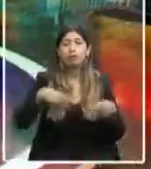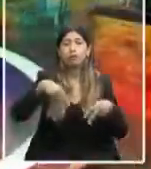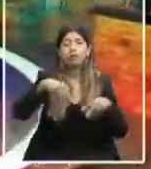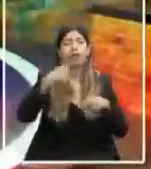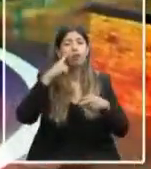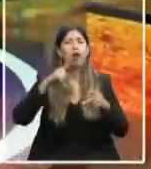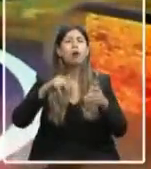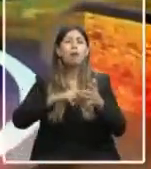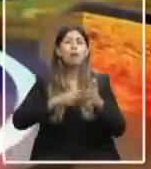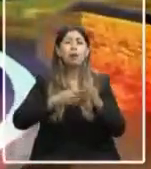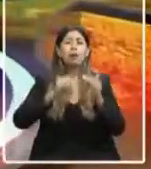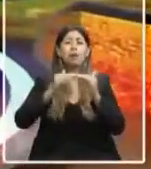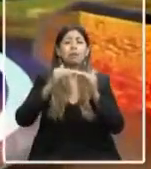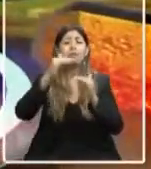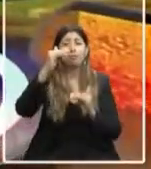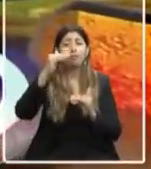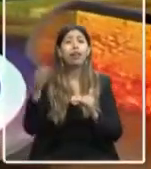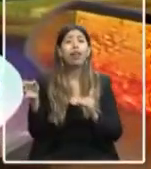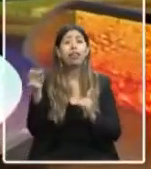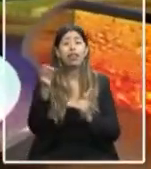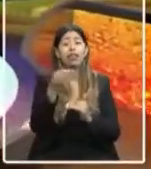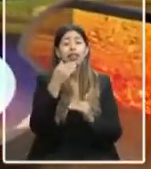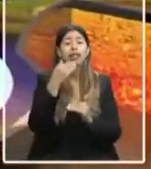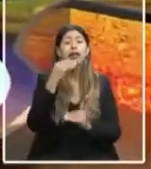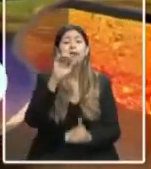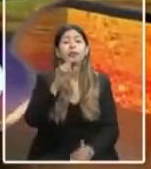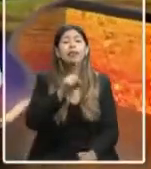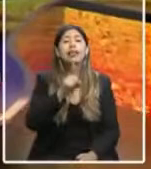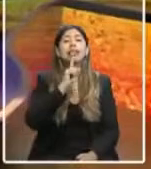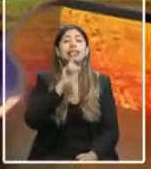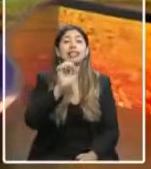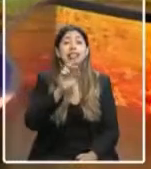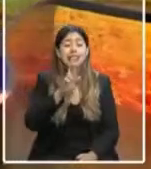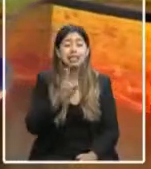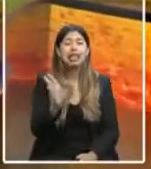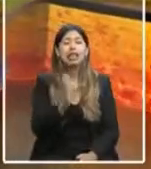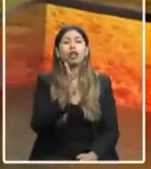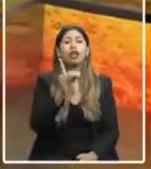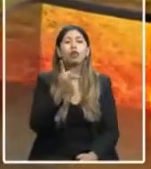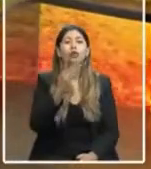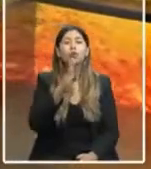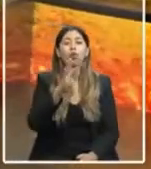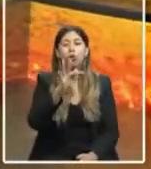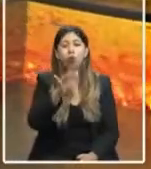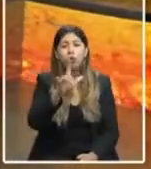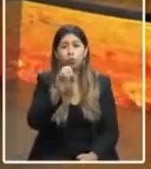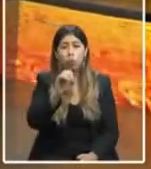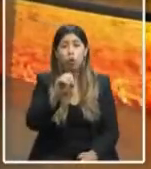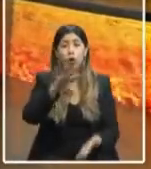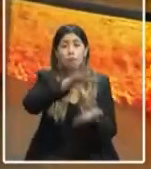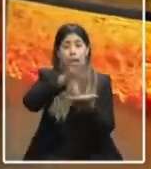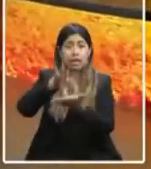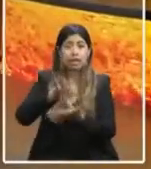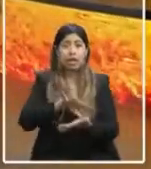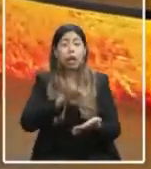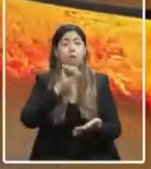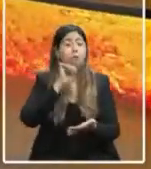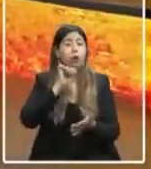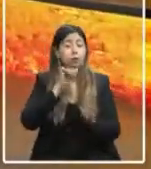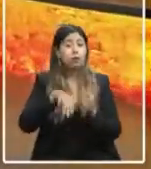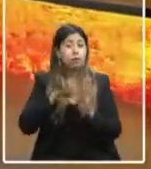estando presentes. Lo decía incluso ayer Esther Duflo, Nobel de Economía, que en los países más pobres es donde eventualmente se pueden